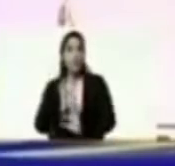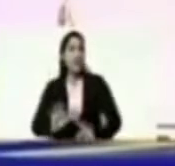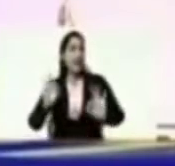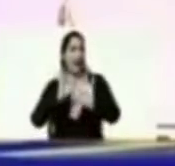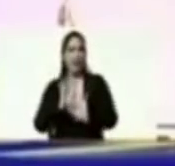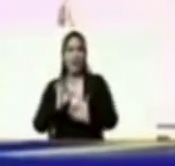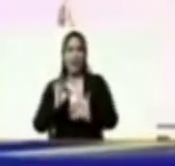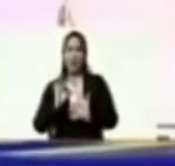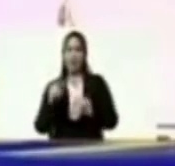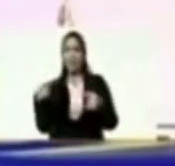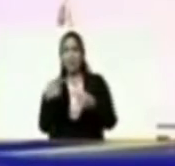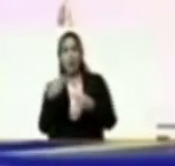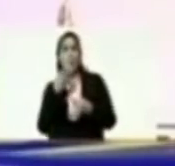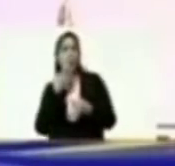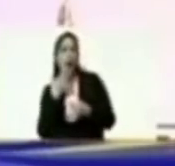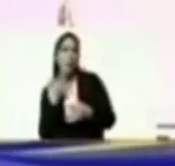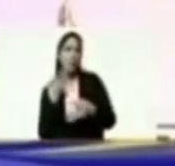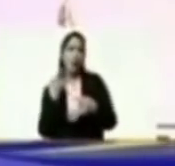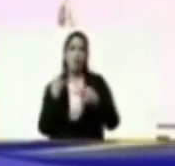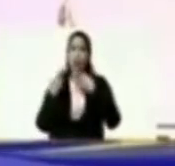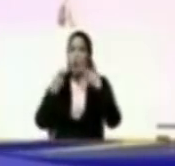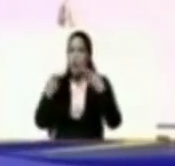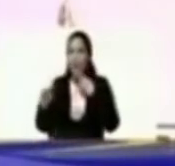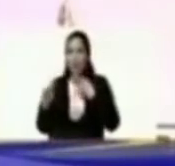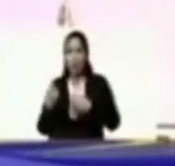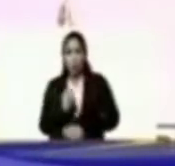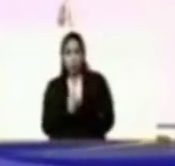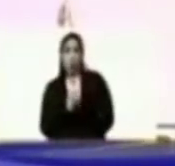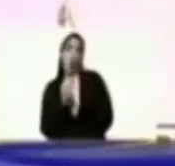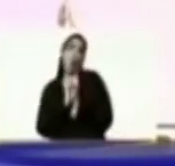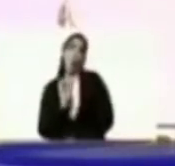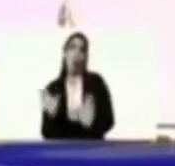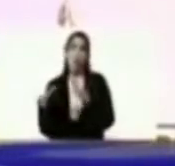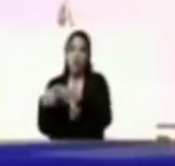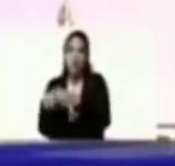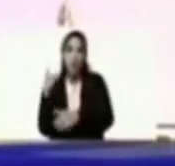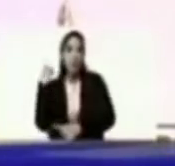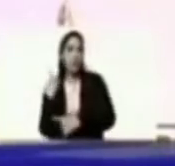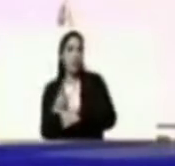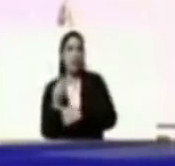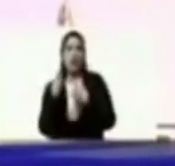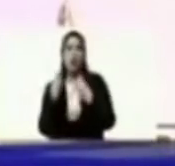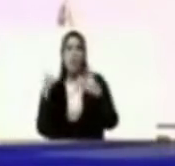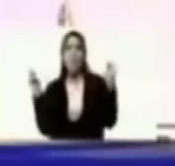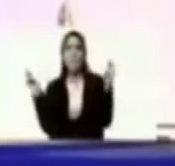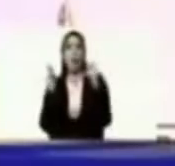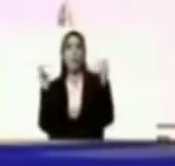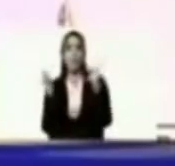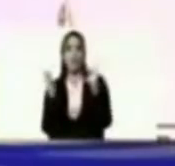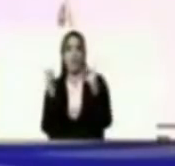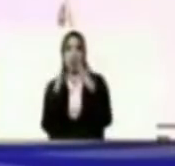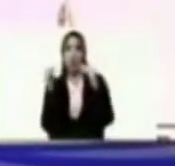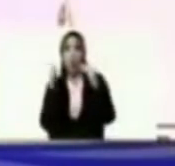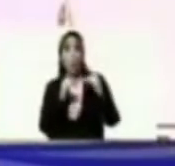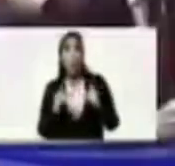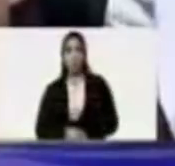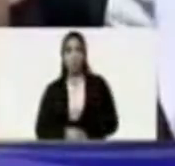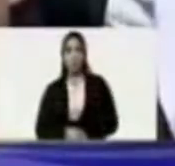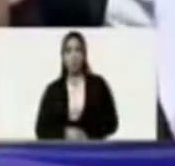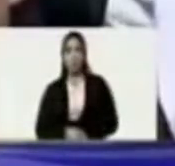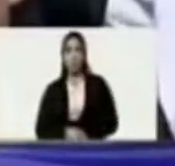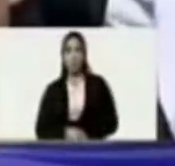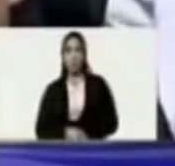ver con réditos políticos particulares ni partidistas. Tiene que ver con la prosperidad que todo el pueblo se